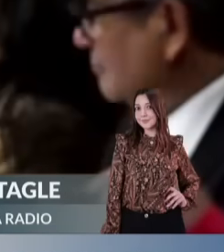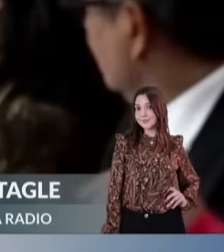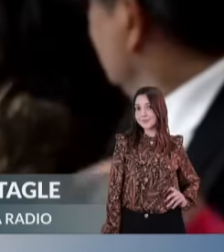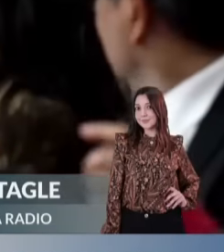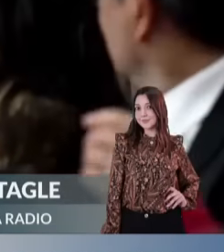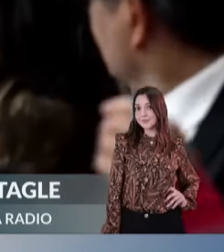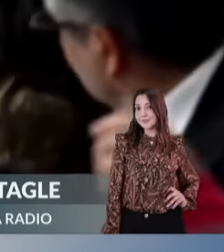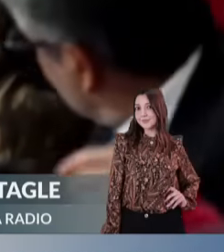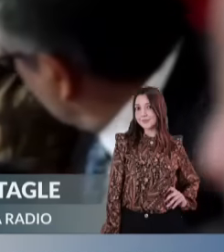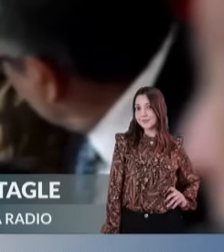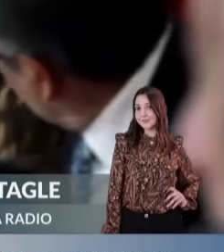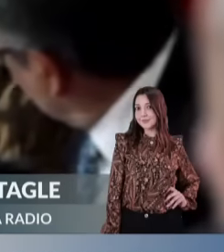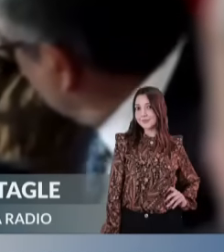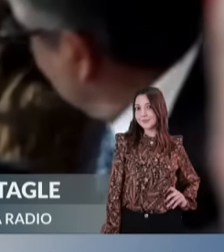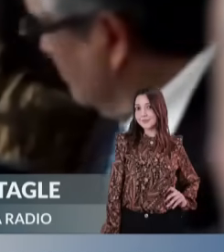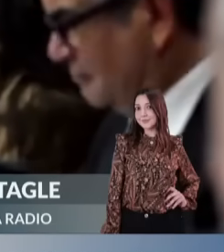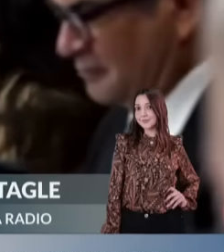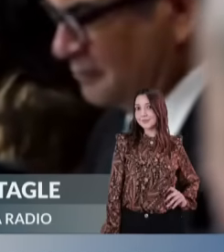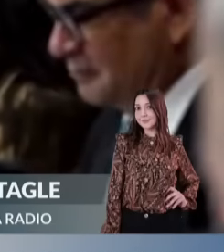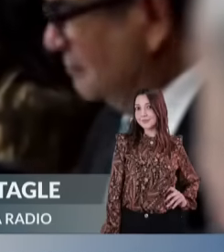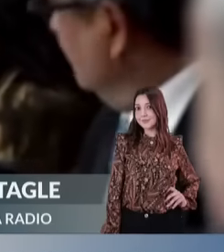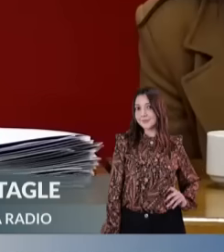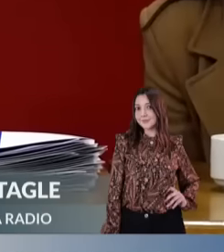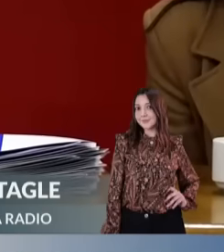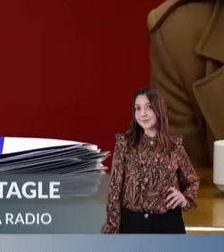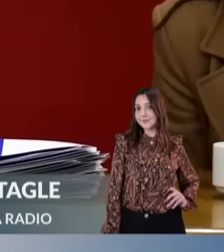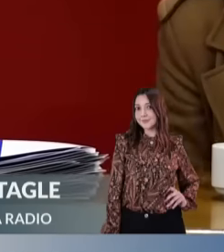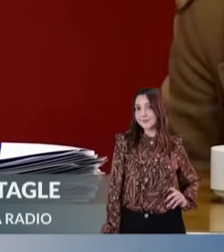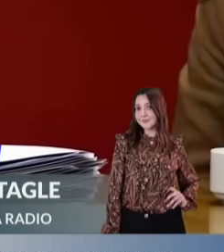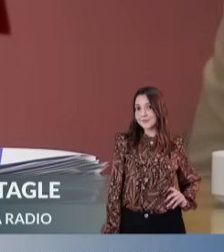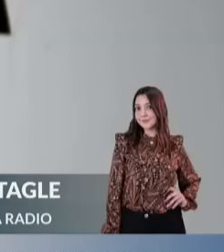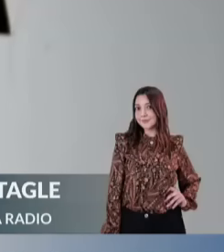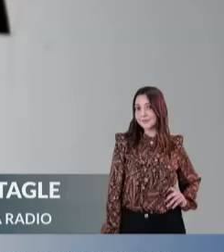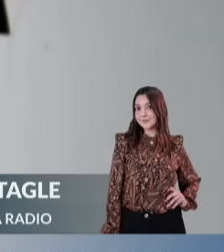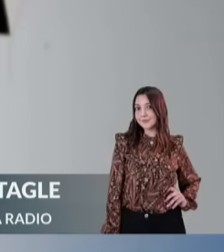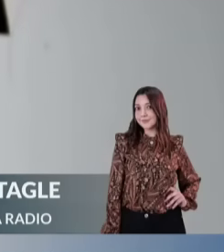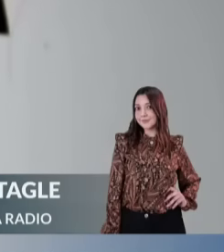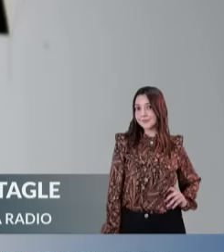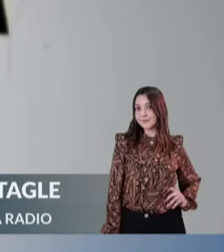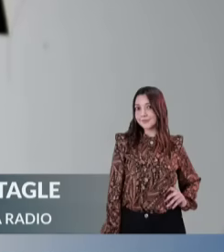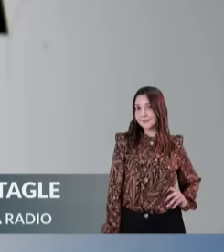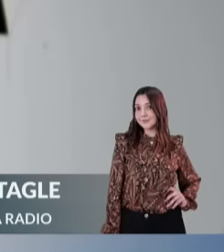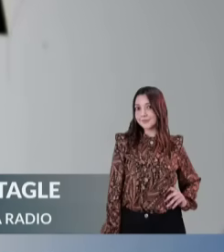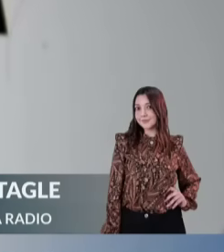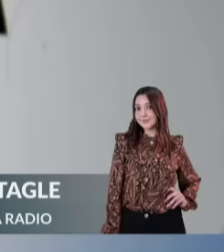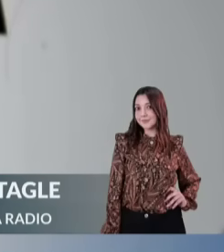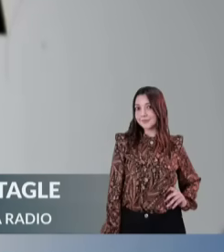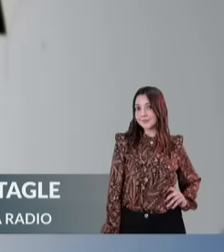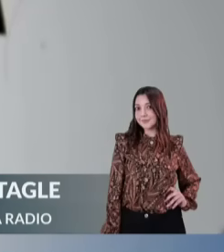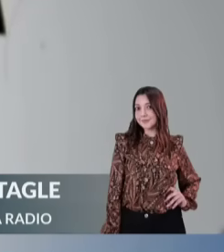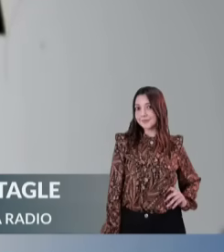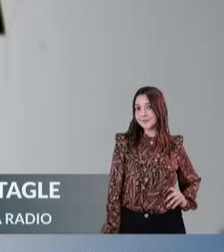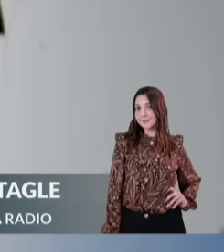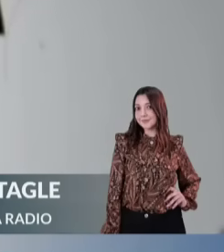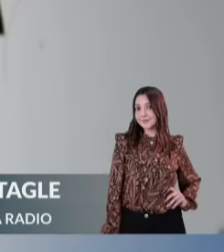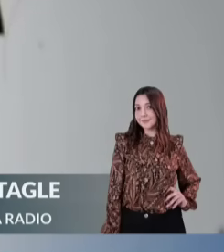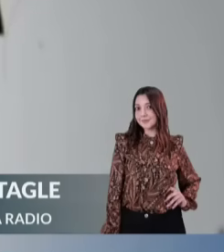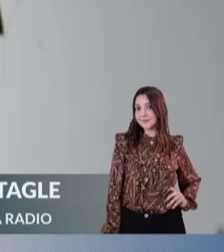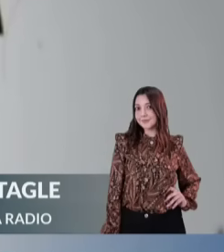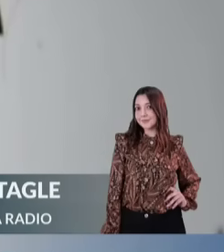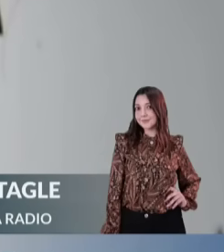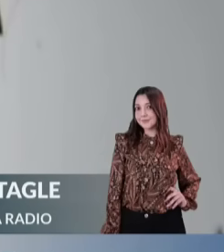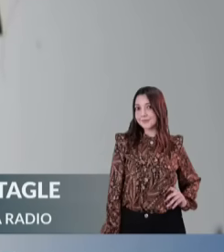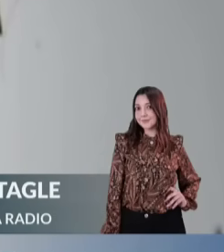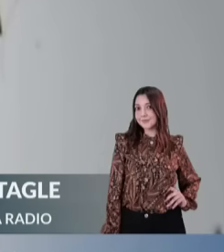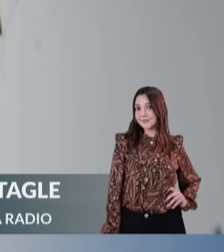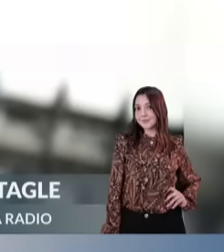Convergencia Social, que es el partido del presidente Gabriel Boric, está ubicado en Esmeralda. Y acá se habló sobre la inquietud que existe,